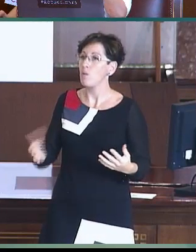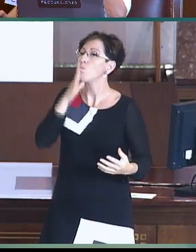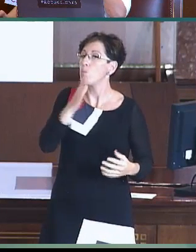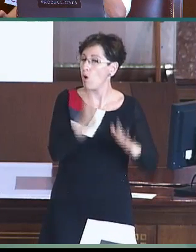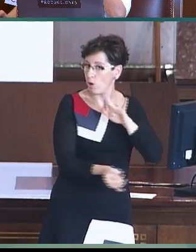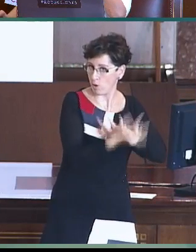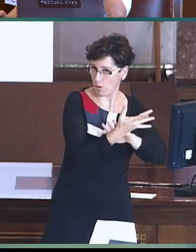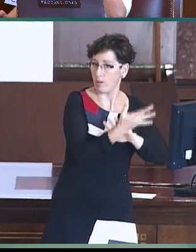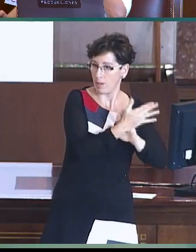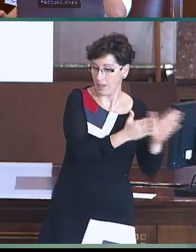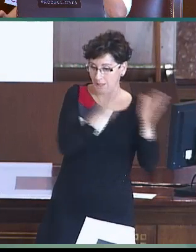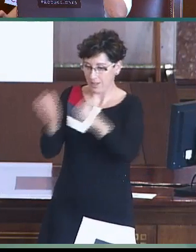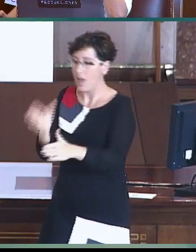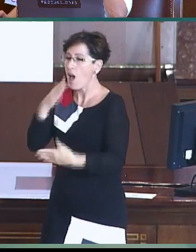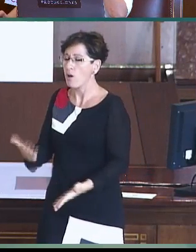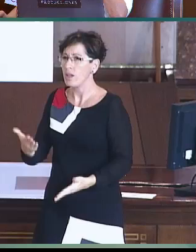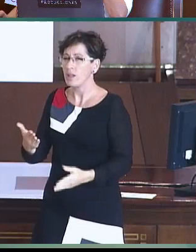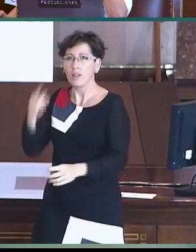anunciado, la motivación es la lectura.